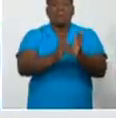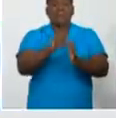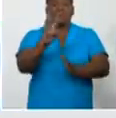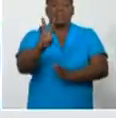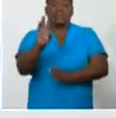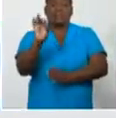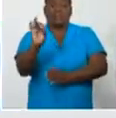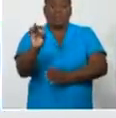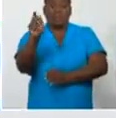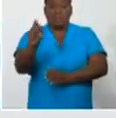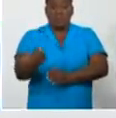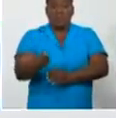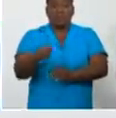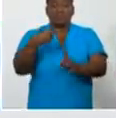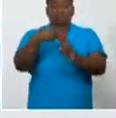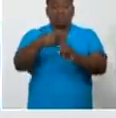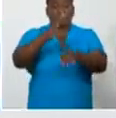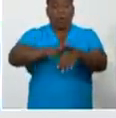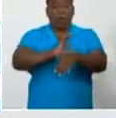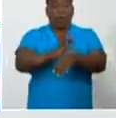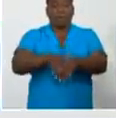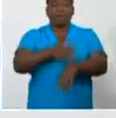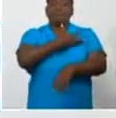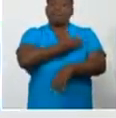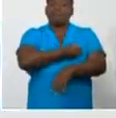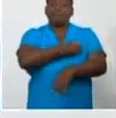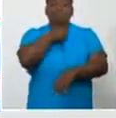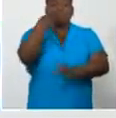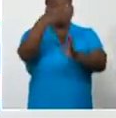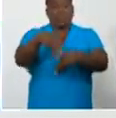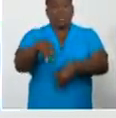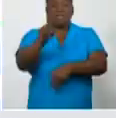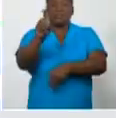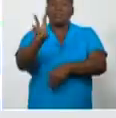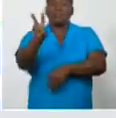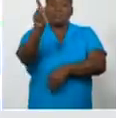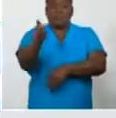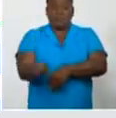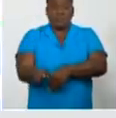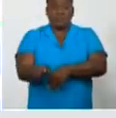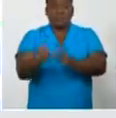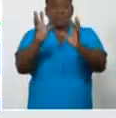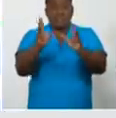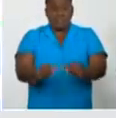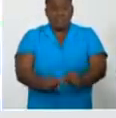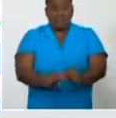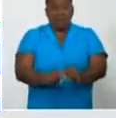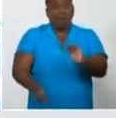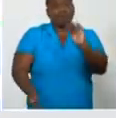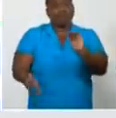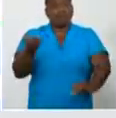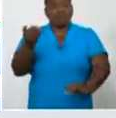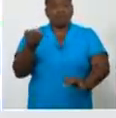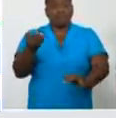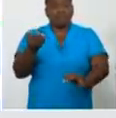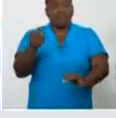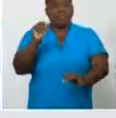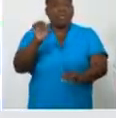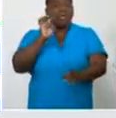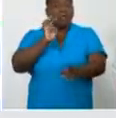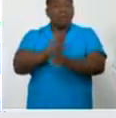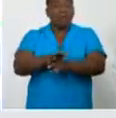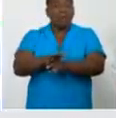la COVID-19, se lamenta el fallecimiento de 13 personas, la cifra más elevada desde el inicio